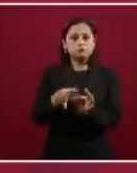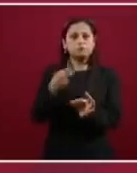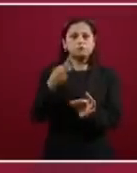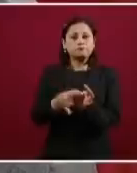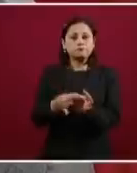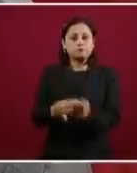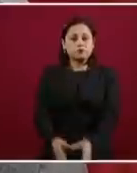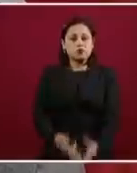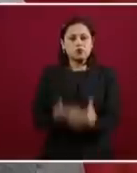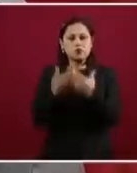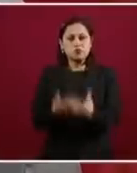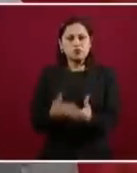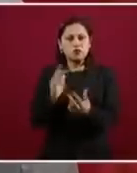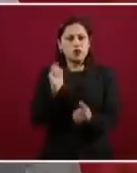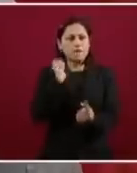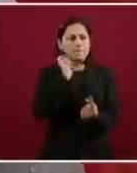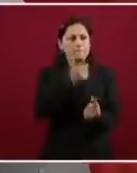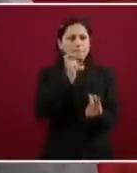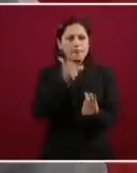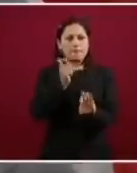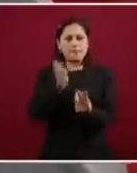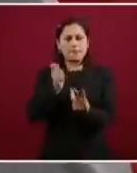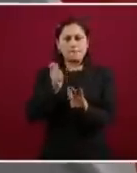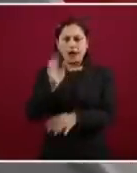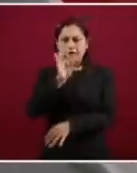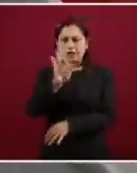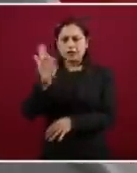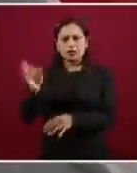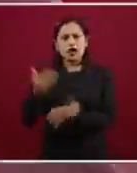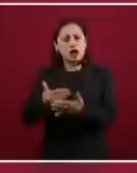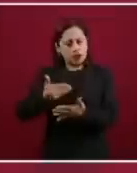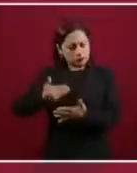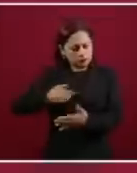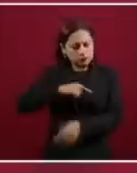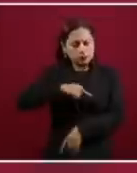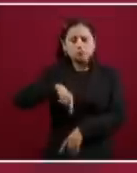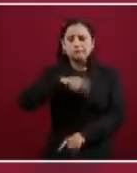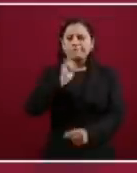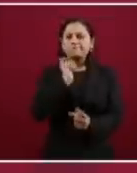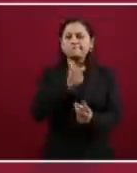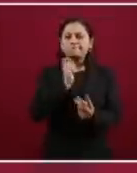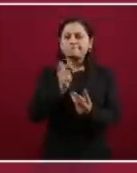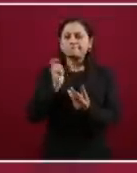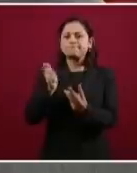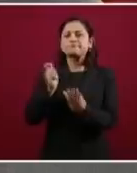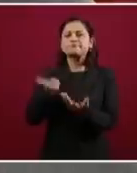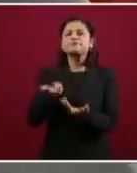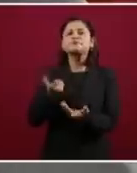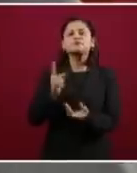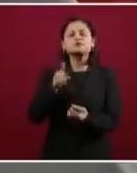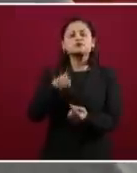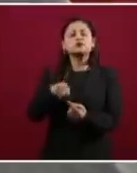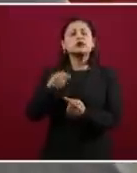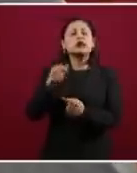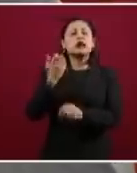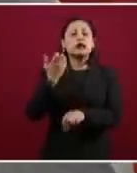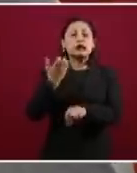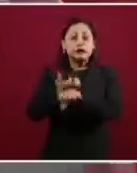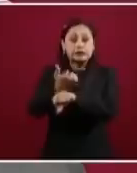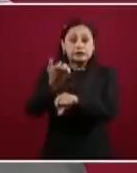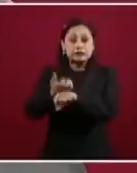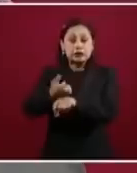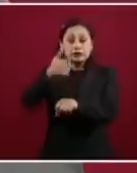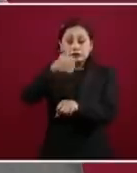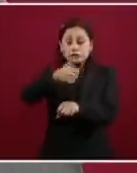demasía, por adelantado, todo lo que le corresponde a los estados y todo lo que le